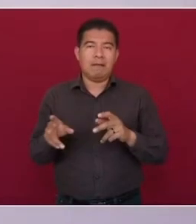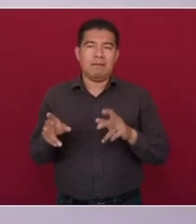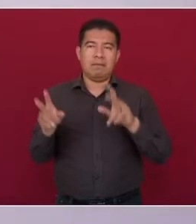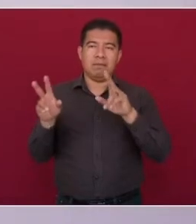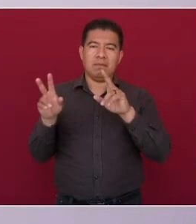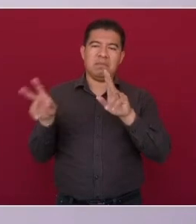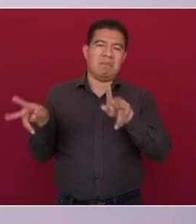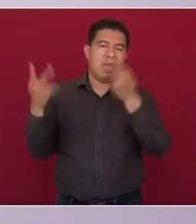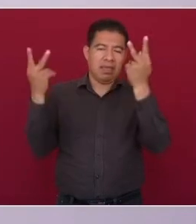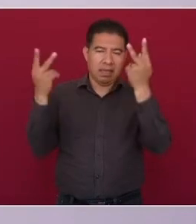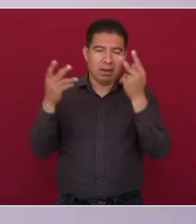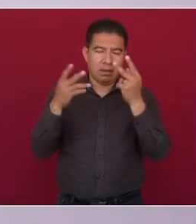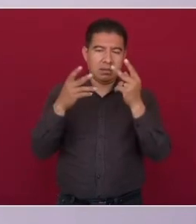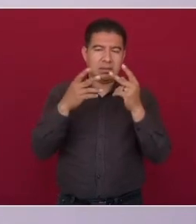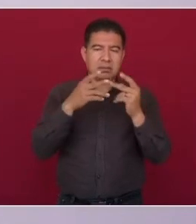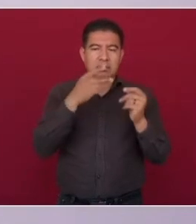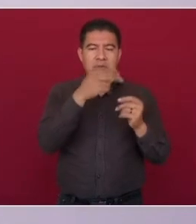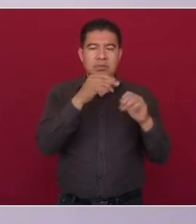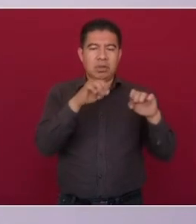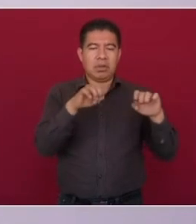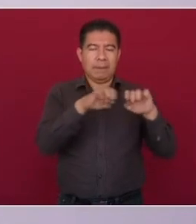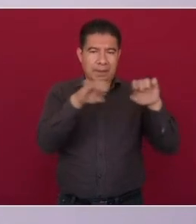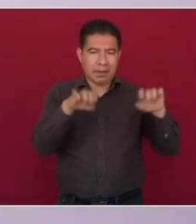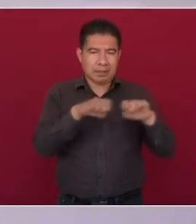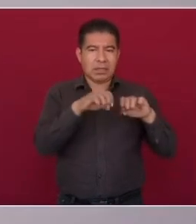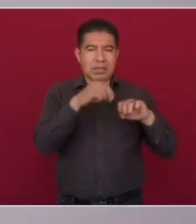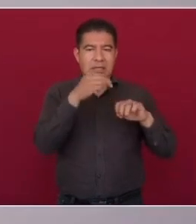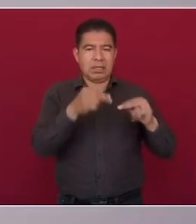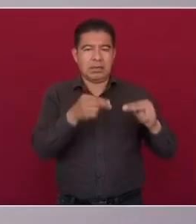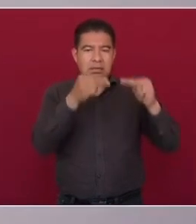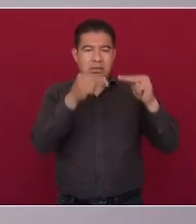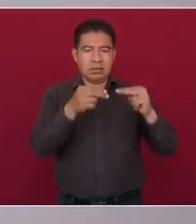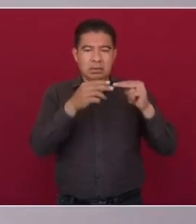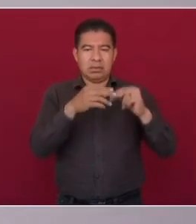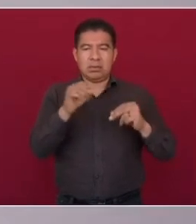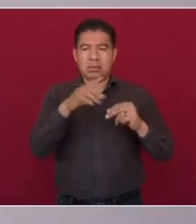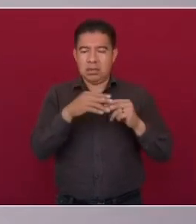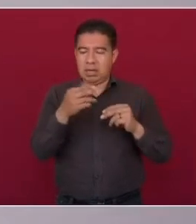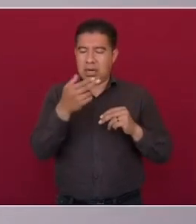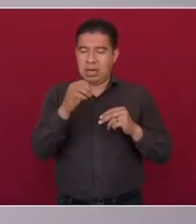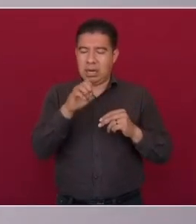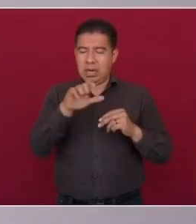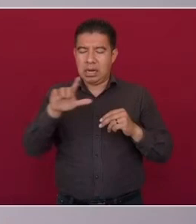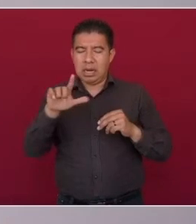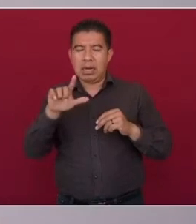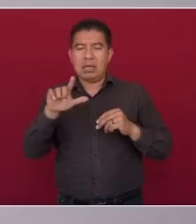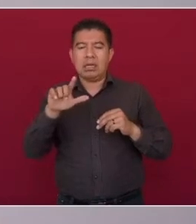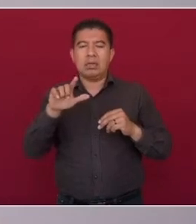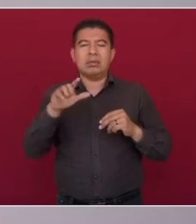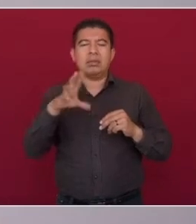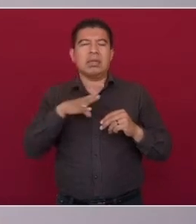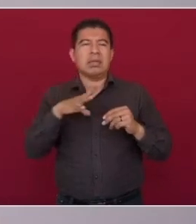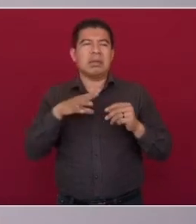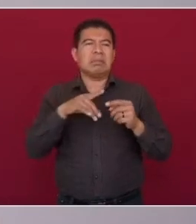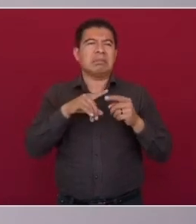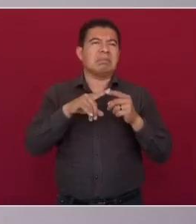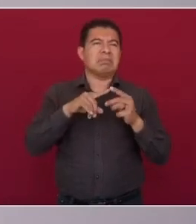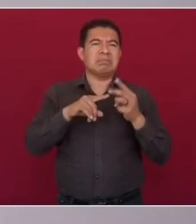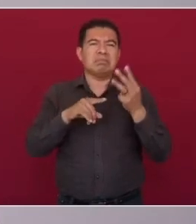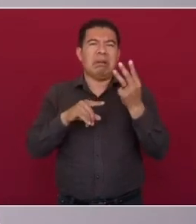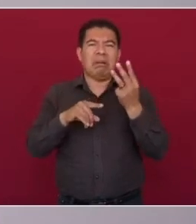Y la empresa Shell estaba vendiendo 3 o 4